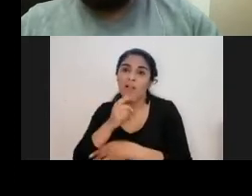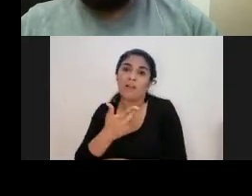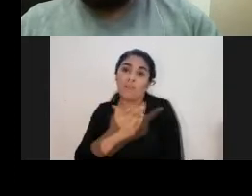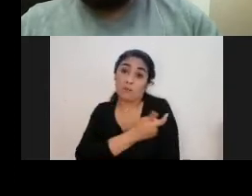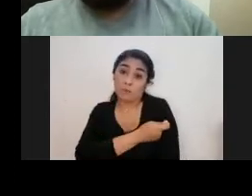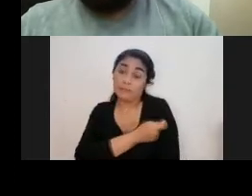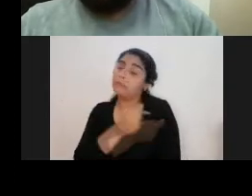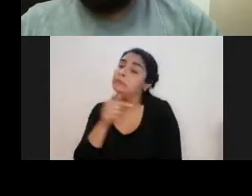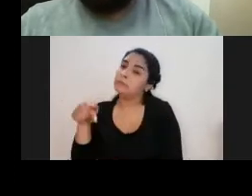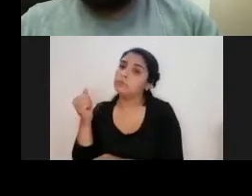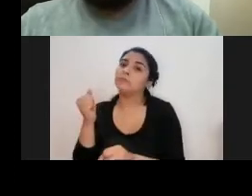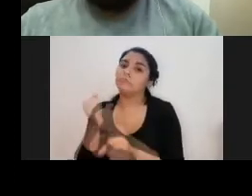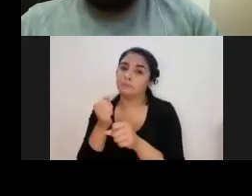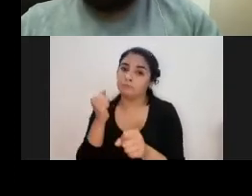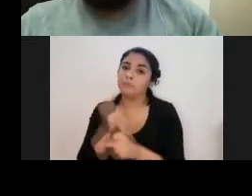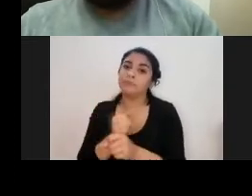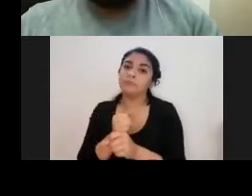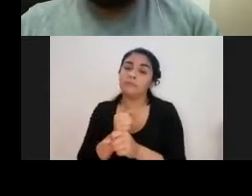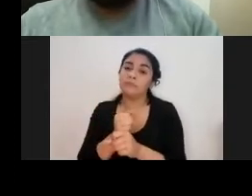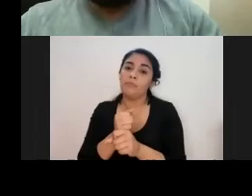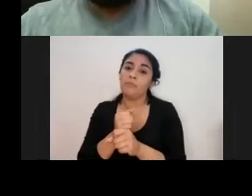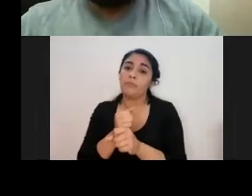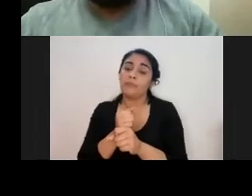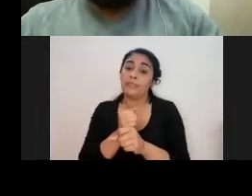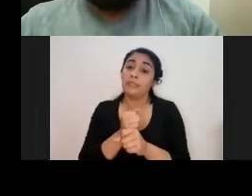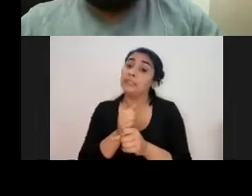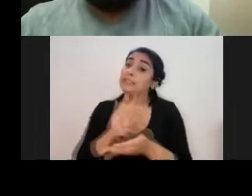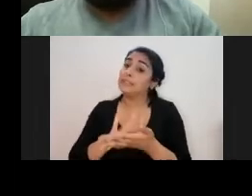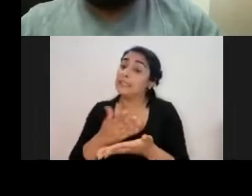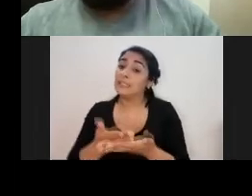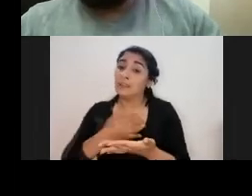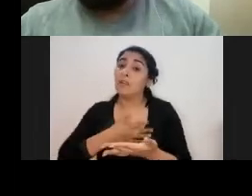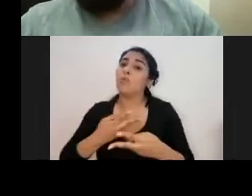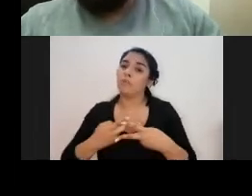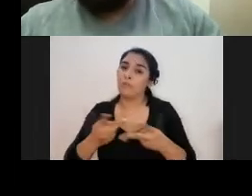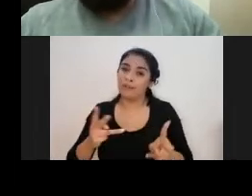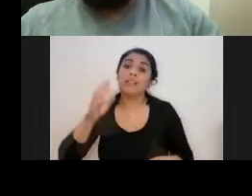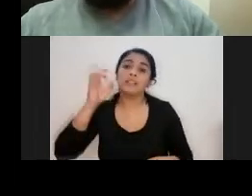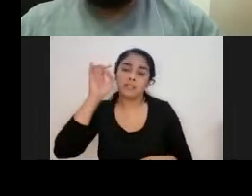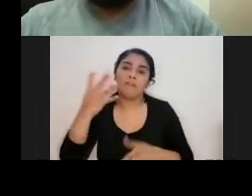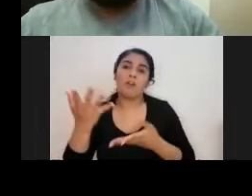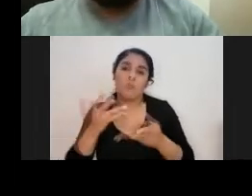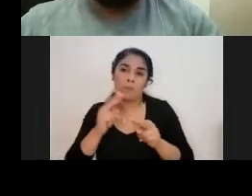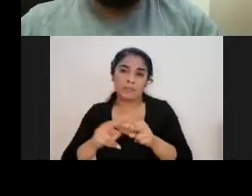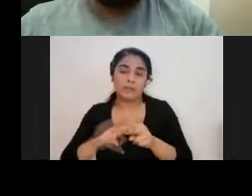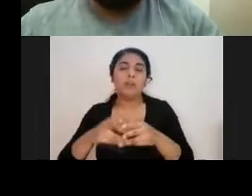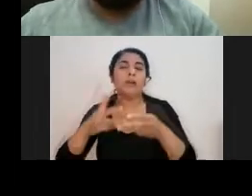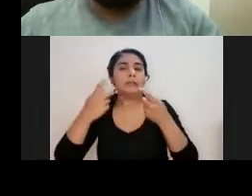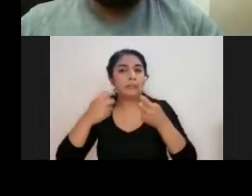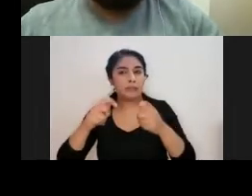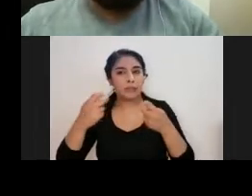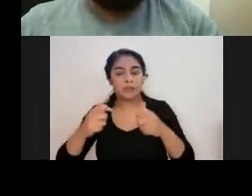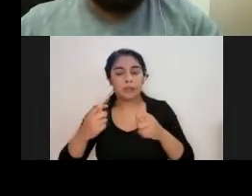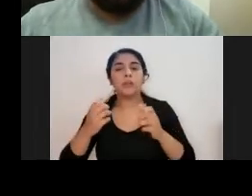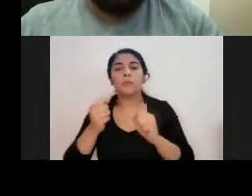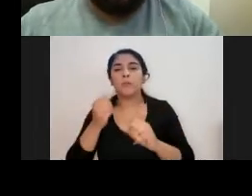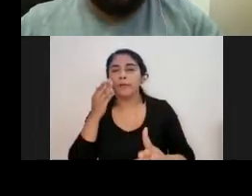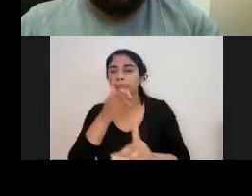que Salud Pública sabe muy bien cómo abordarlo y está tratando, ¿cierto?, de poder llegar al mayor porcentaje de